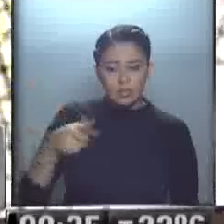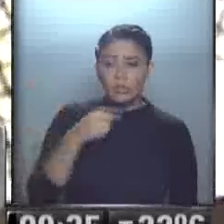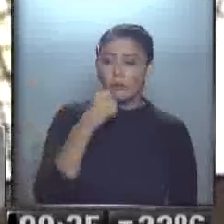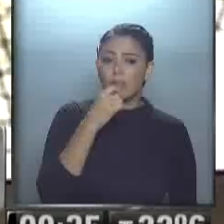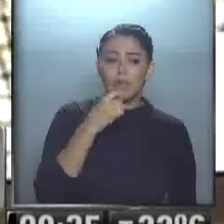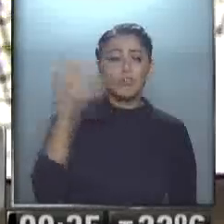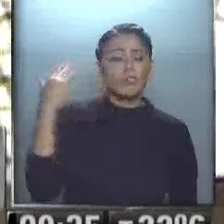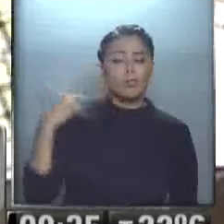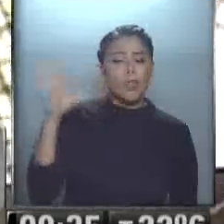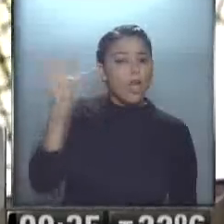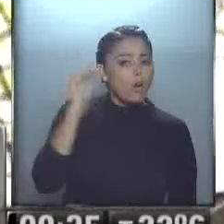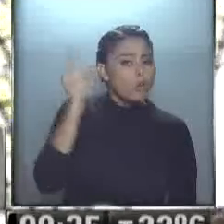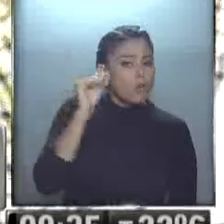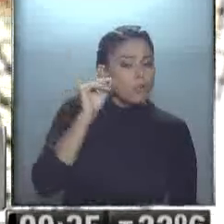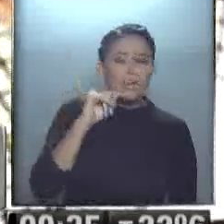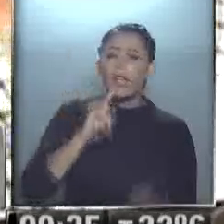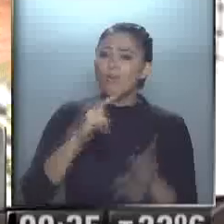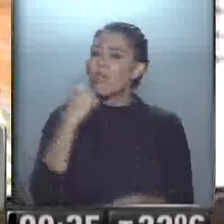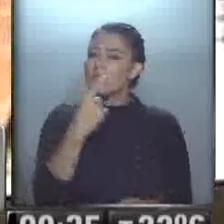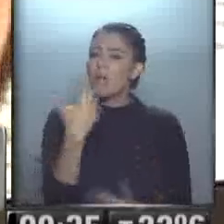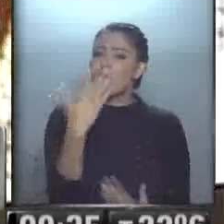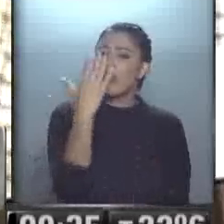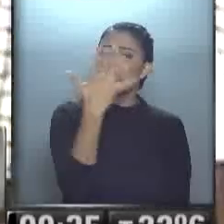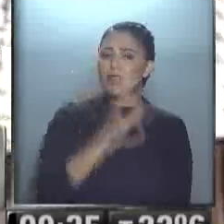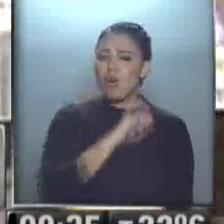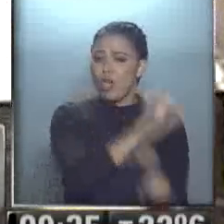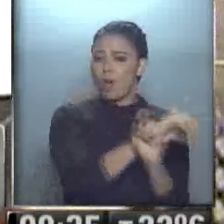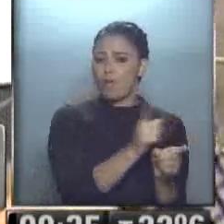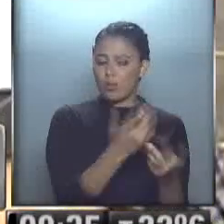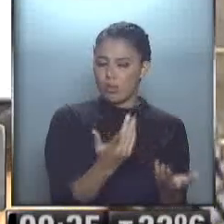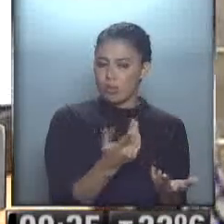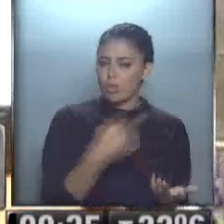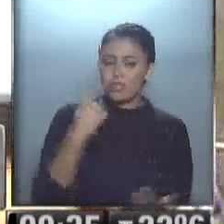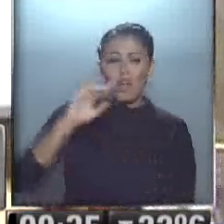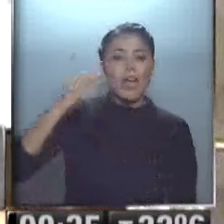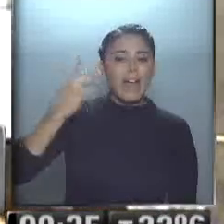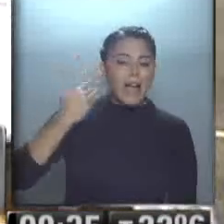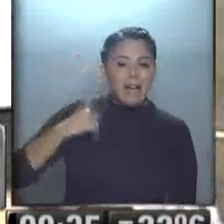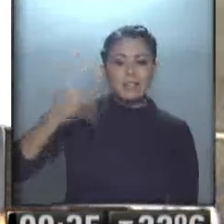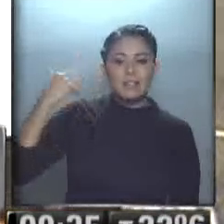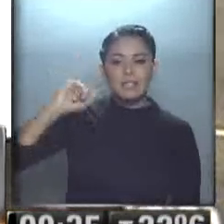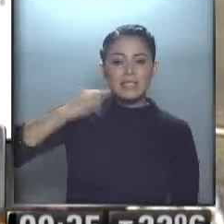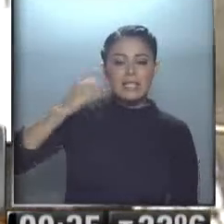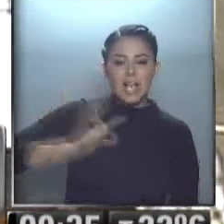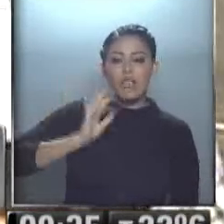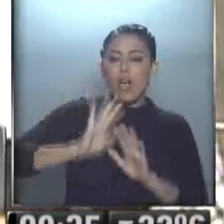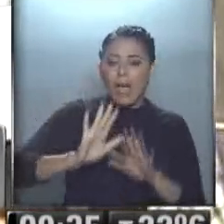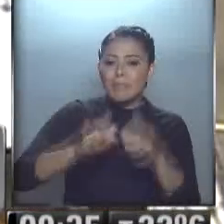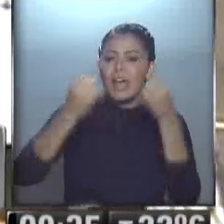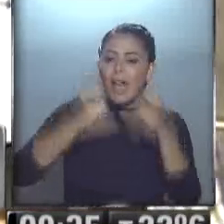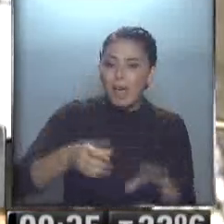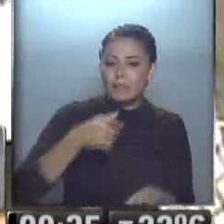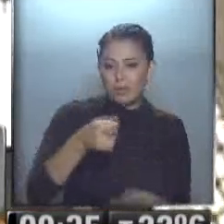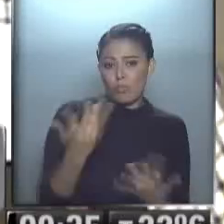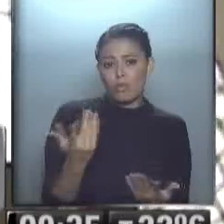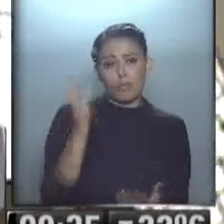los escuchamos nosotros, que decían que le pueden dar 5 años. Nosotros estamos 13 años a la espera, que no es poca